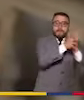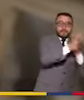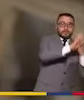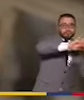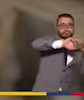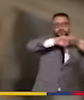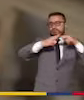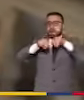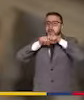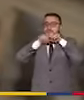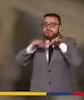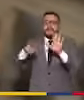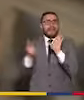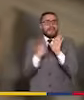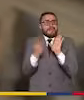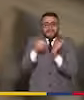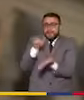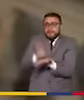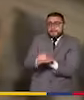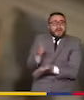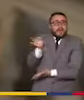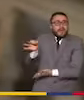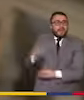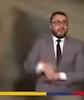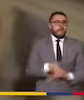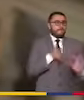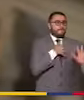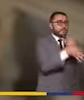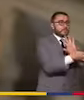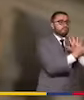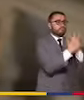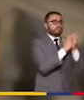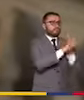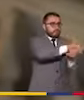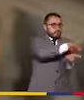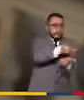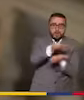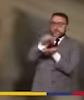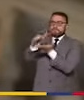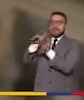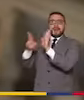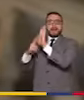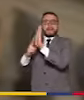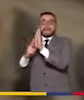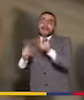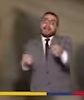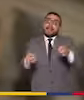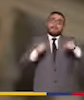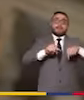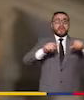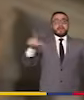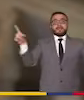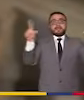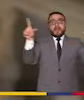siempre, entregada a ella y a un canal de televisión.